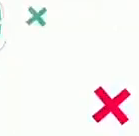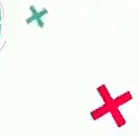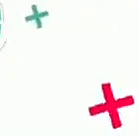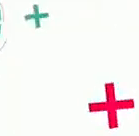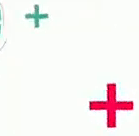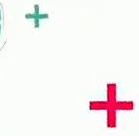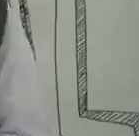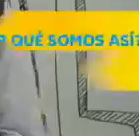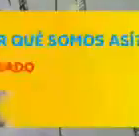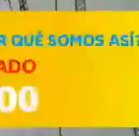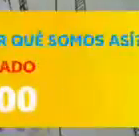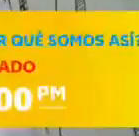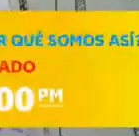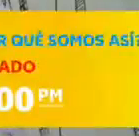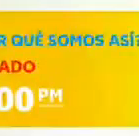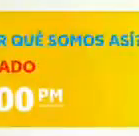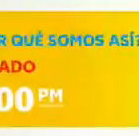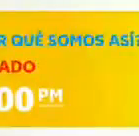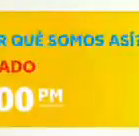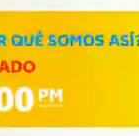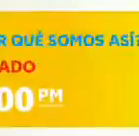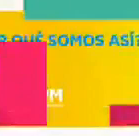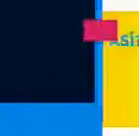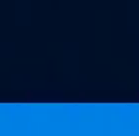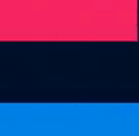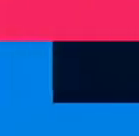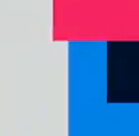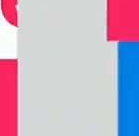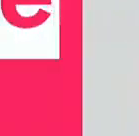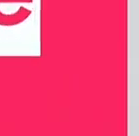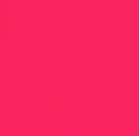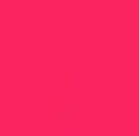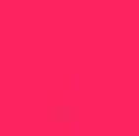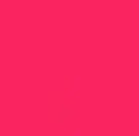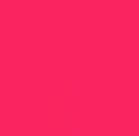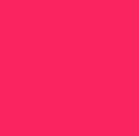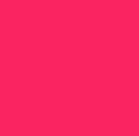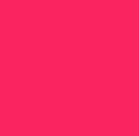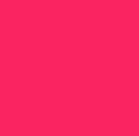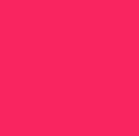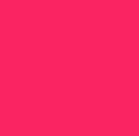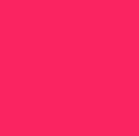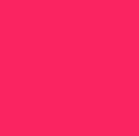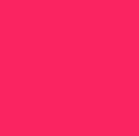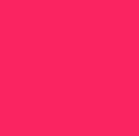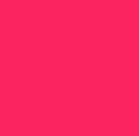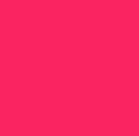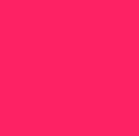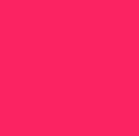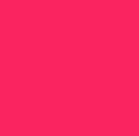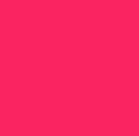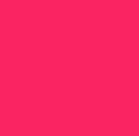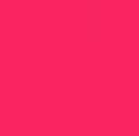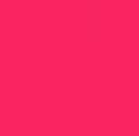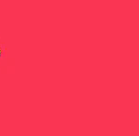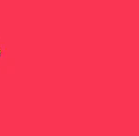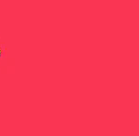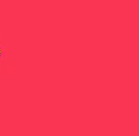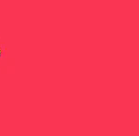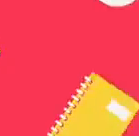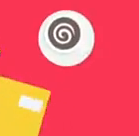qué somos así? Sábado, 5 de la tarde, por TV Perú. Primero, mi salud.